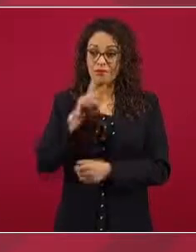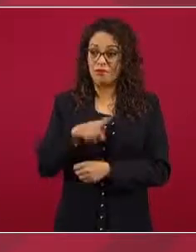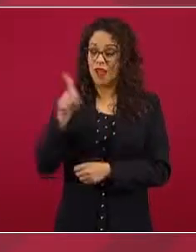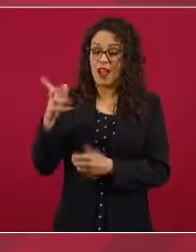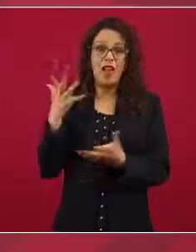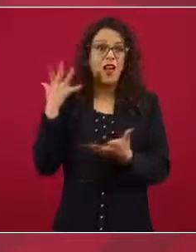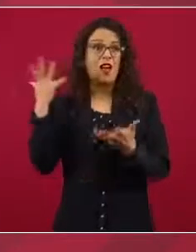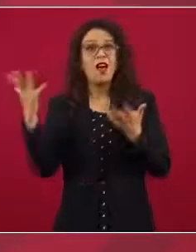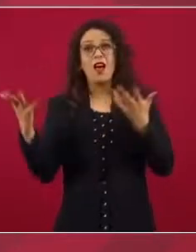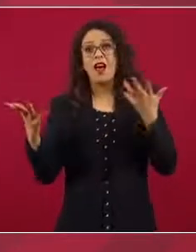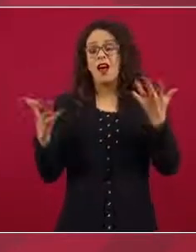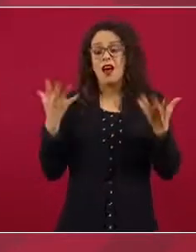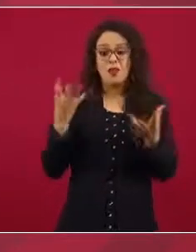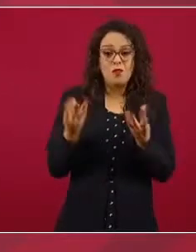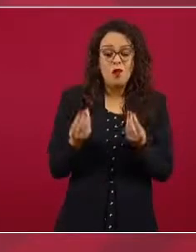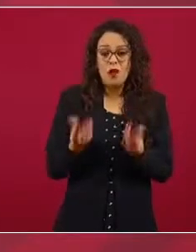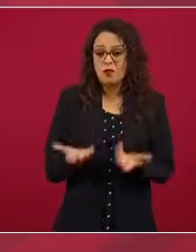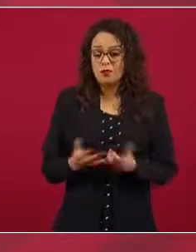desesperada.